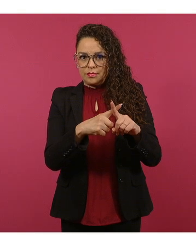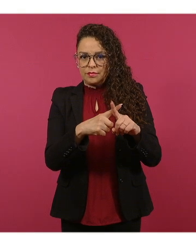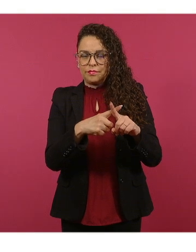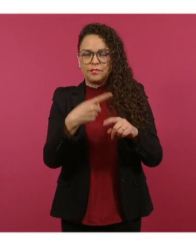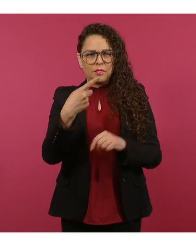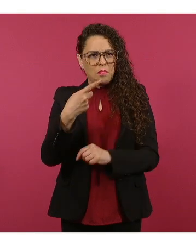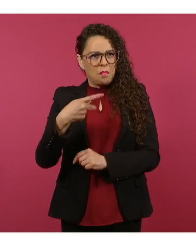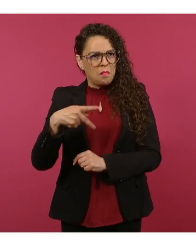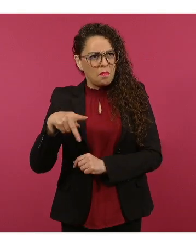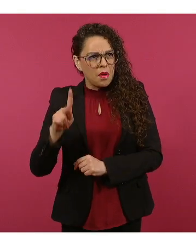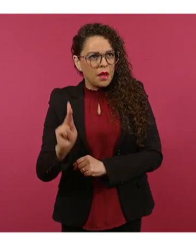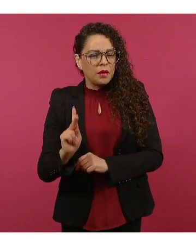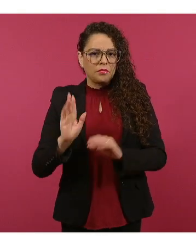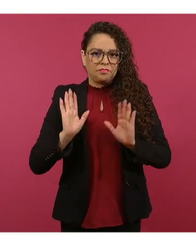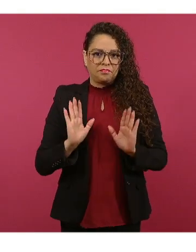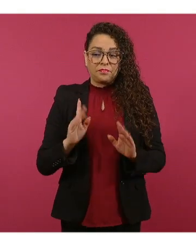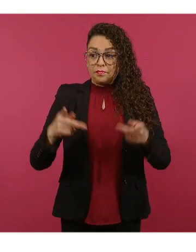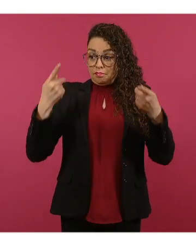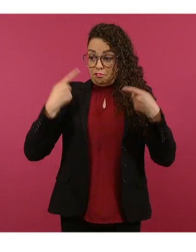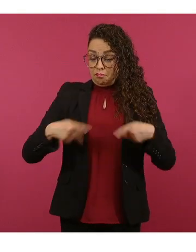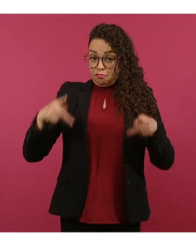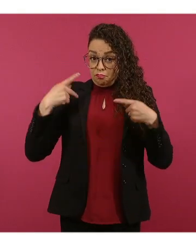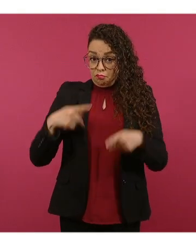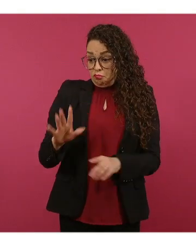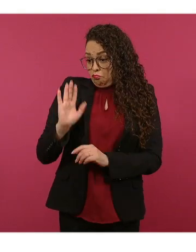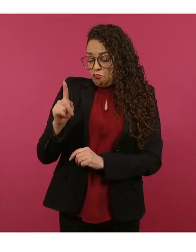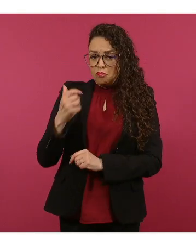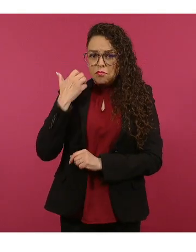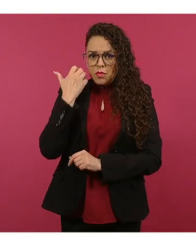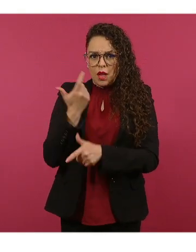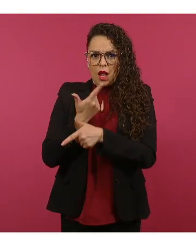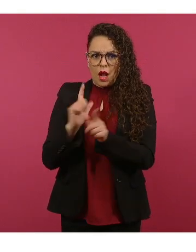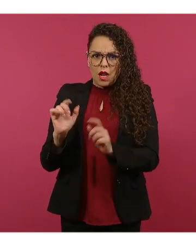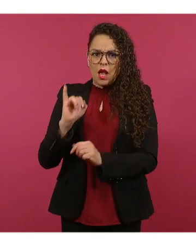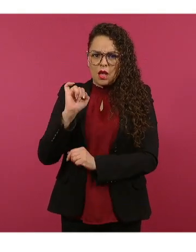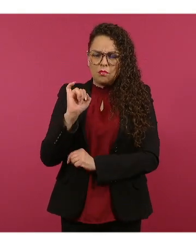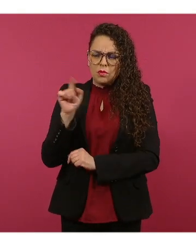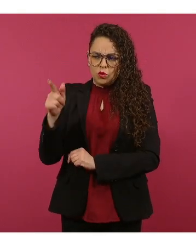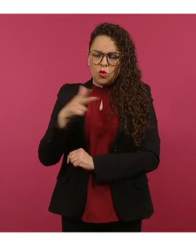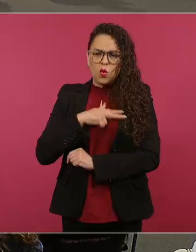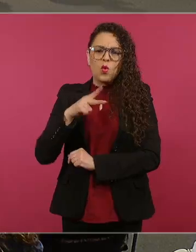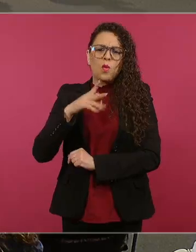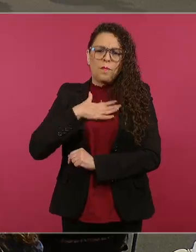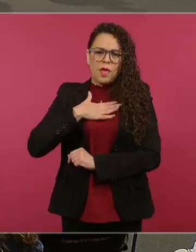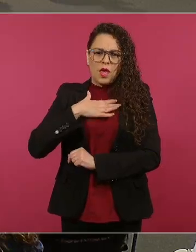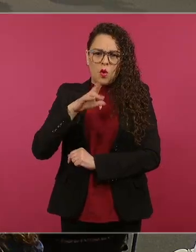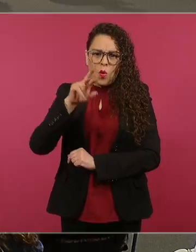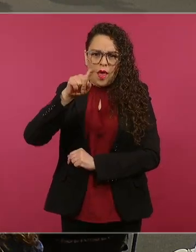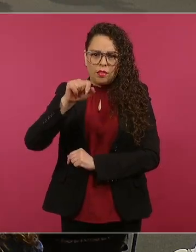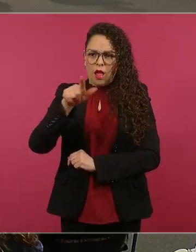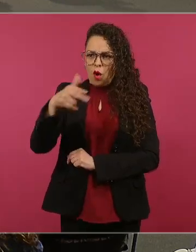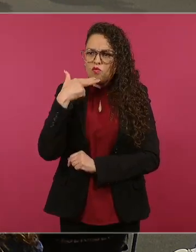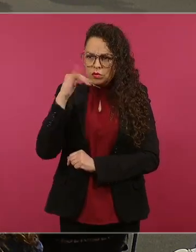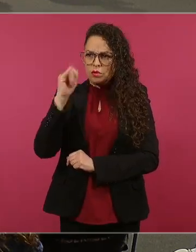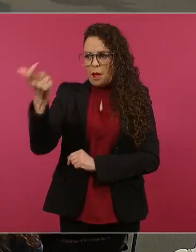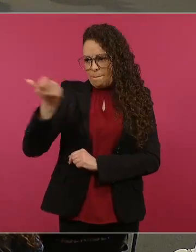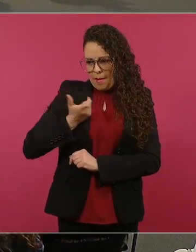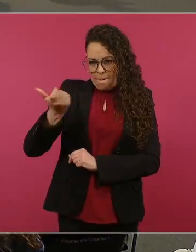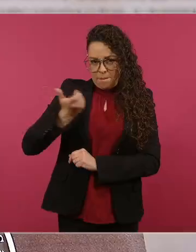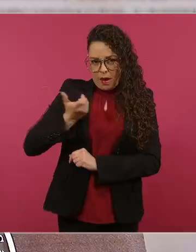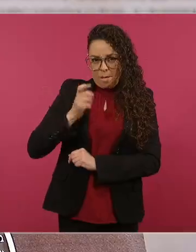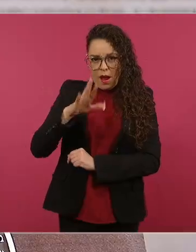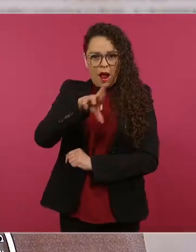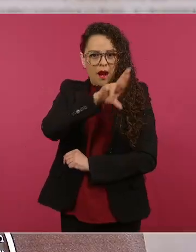sea, cualquier usuario puede rentar su cuenta. Hemos identificado algunos, más adelante lo daremos a conocer, pero